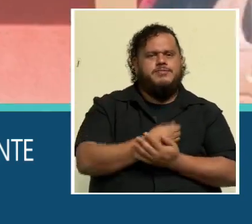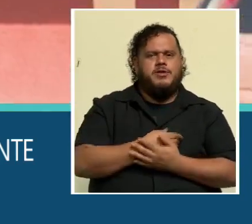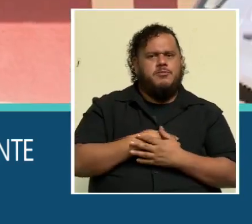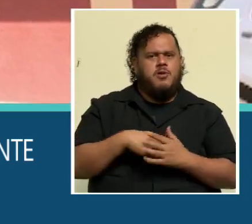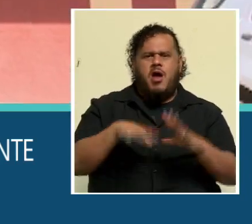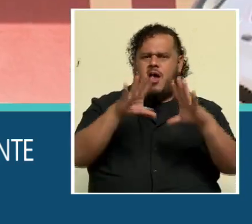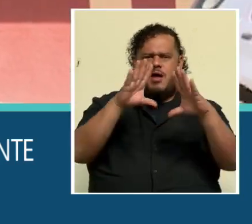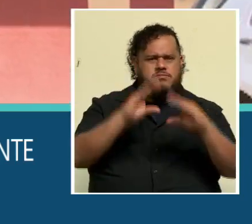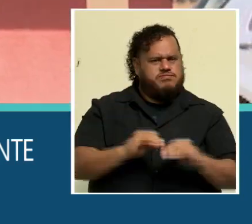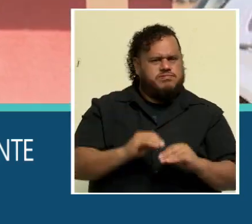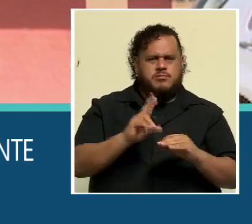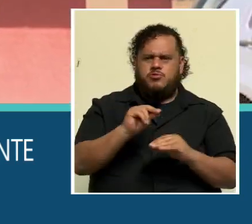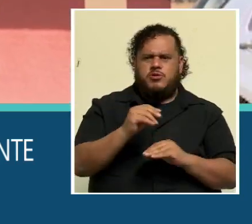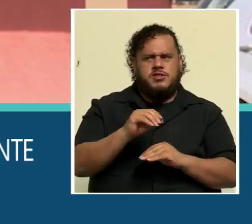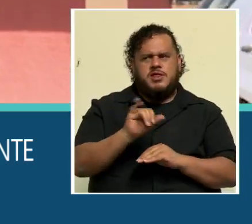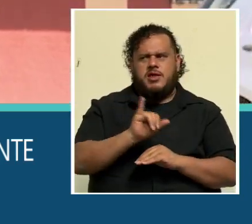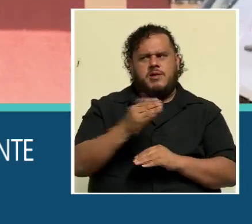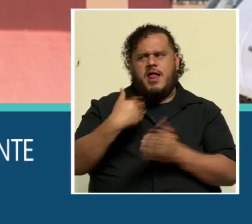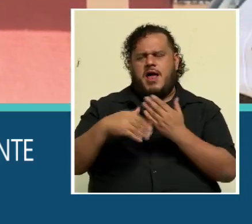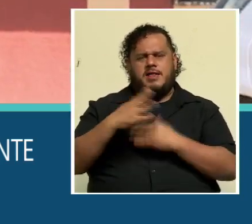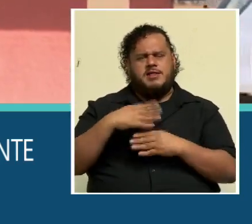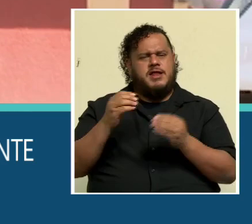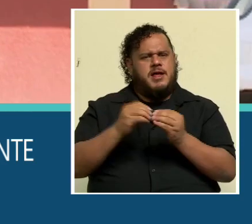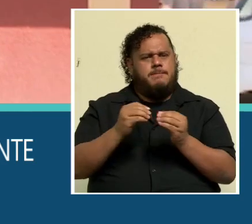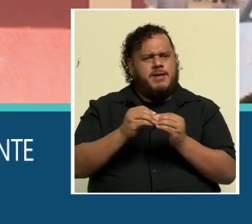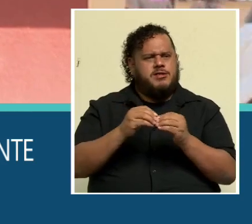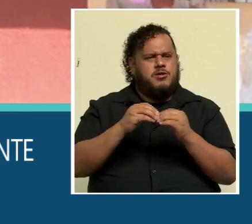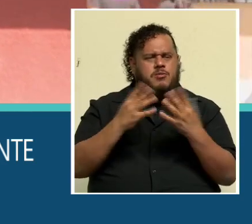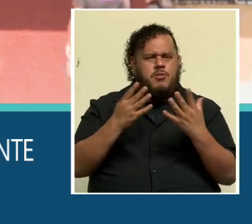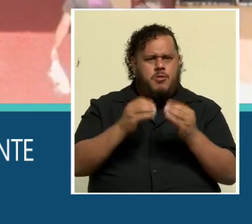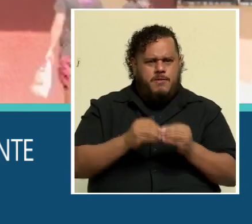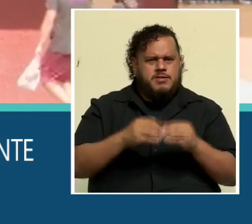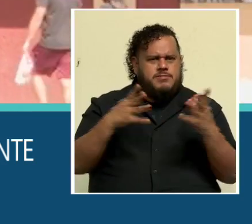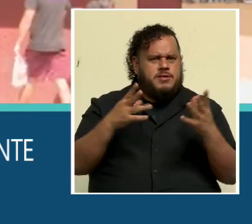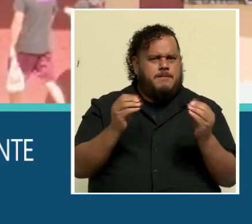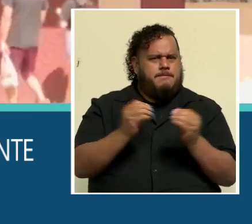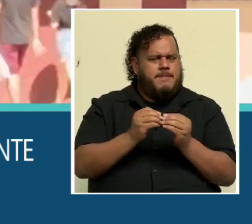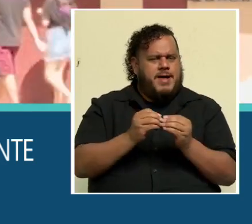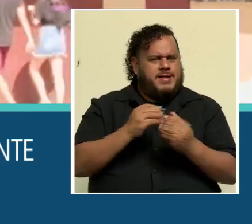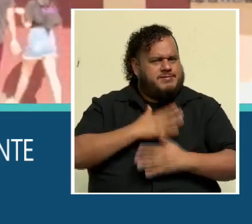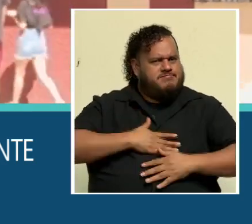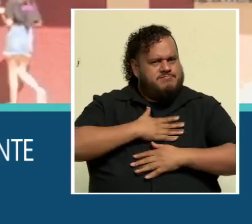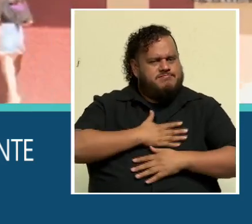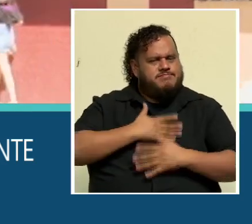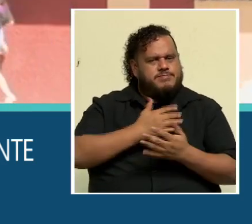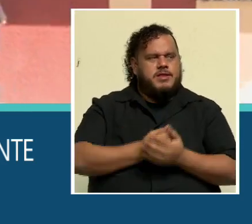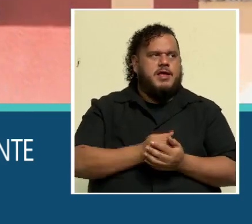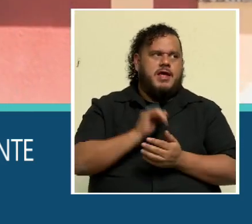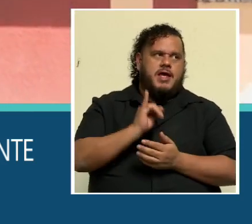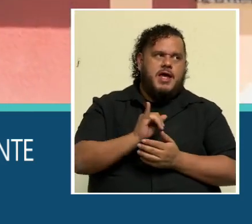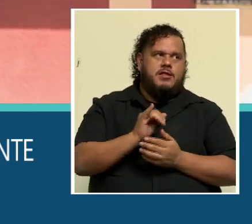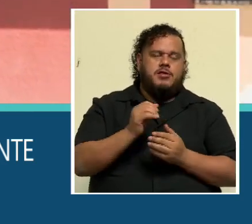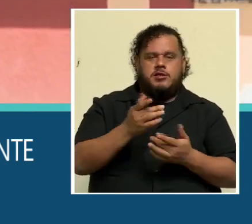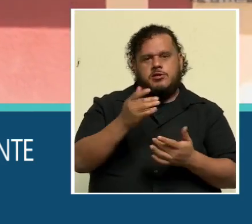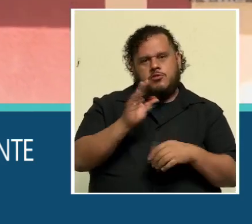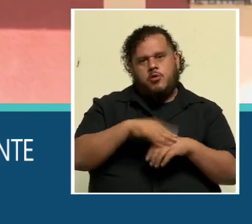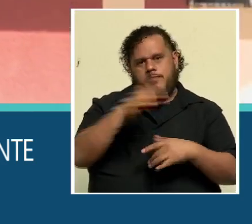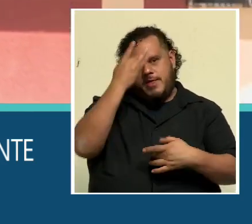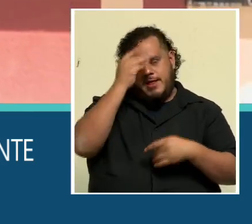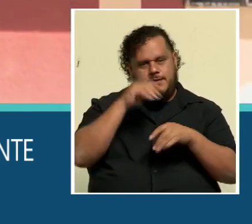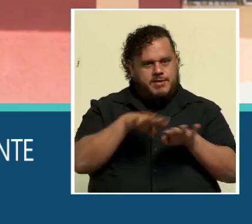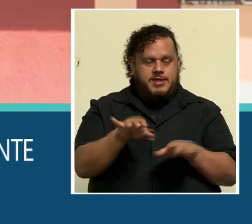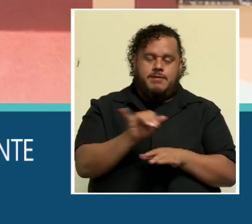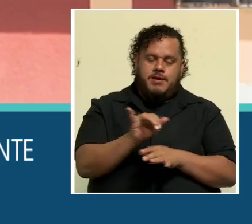no está tan encendida como antes, era más efectiva, más vacilona. Y además, bueno, eso por la pandemia también, ¿verdad? Hay que